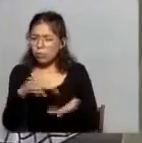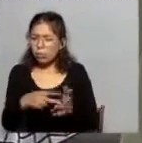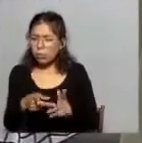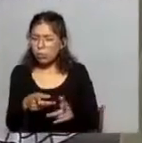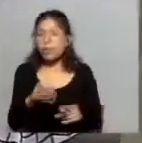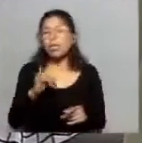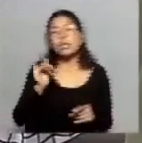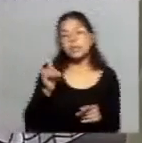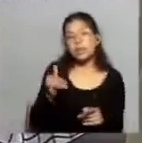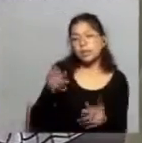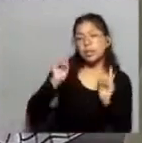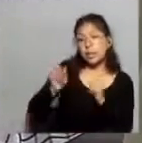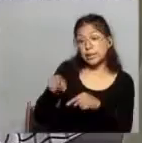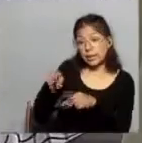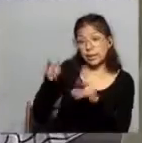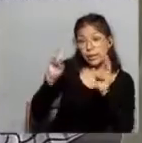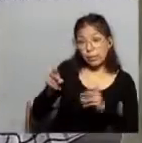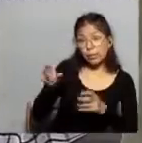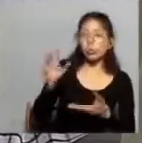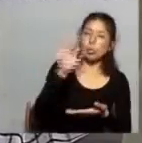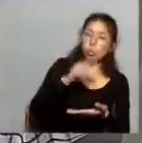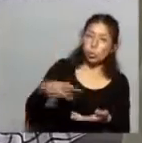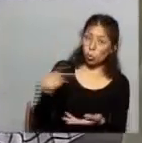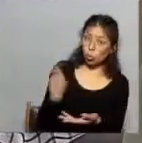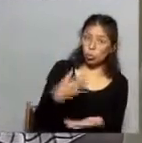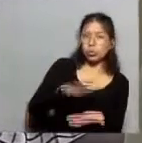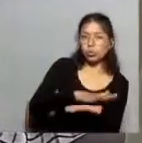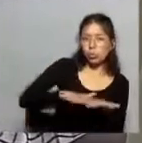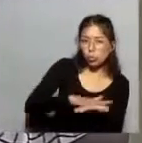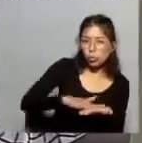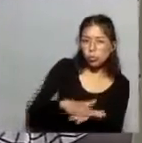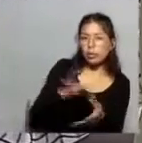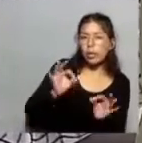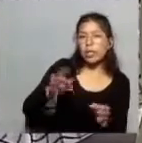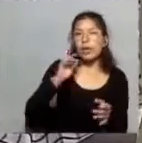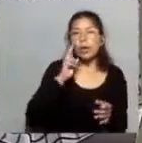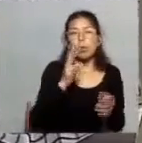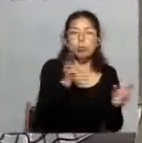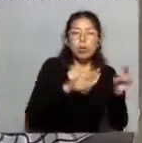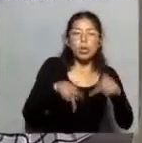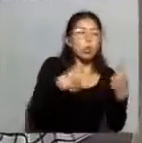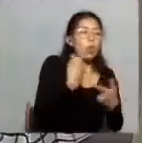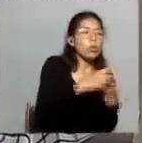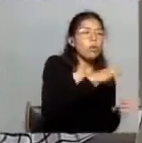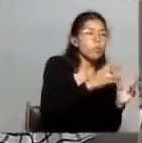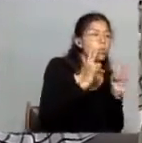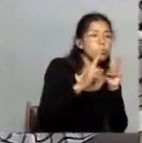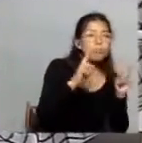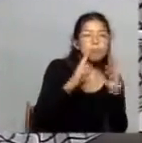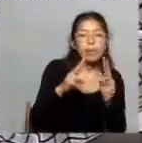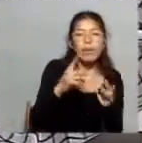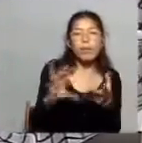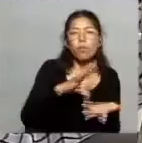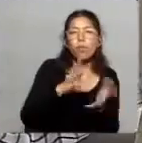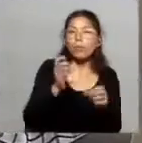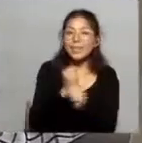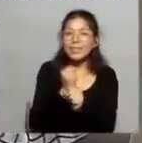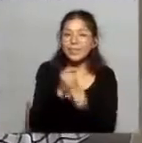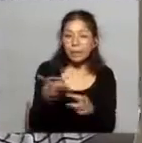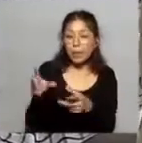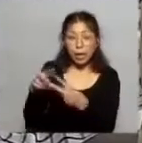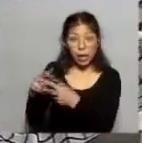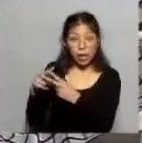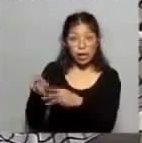a la brevedad posible se están teniendo en cuenta las al alternativas pero en la mayoría de las instituciones el turno